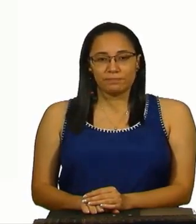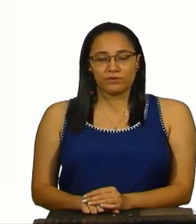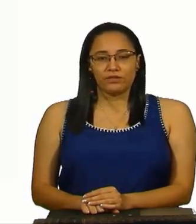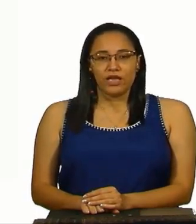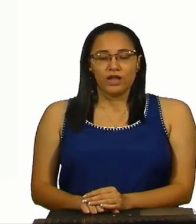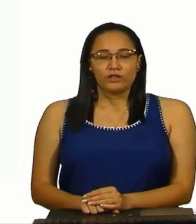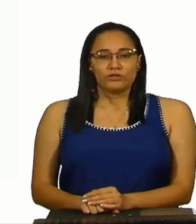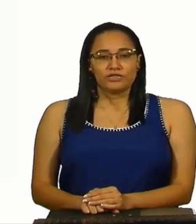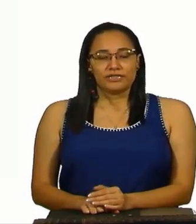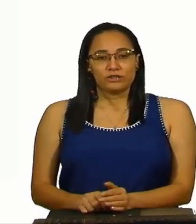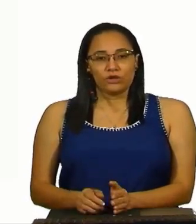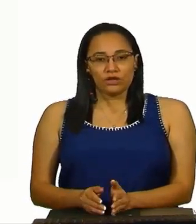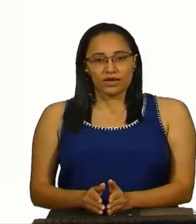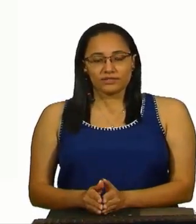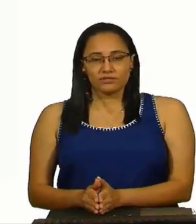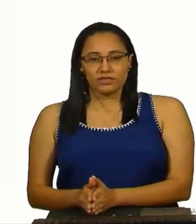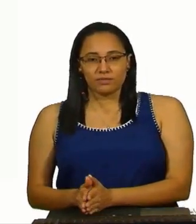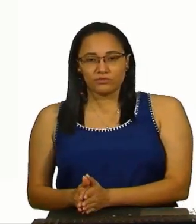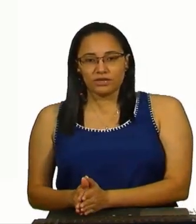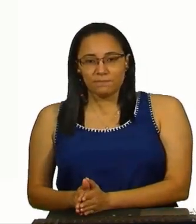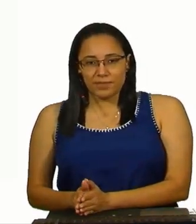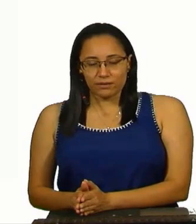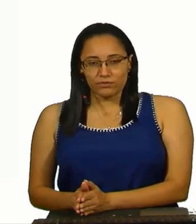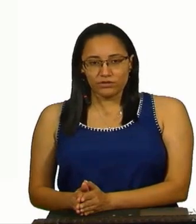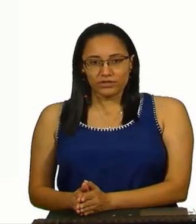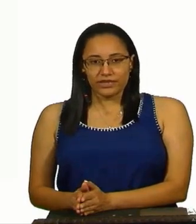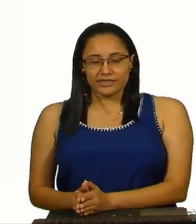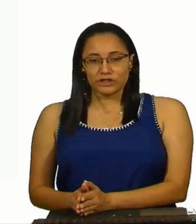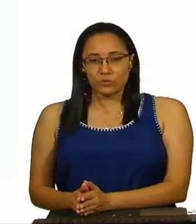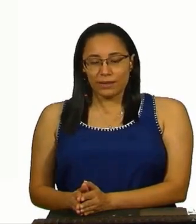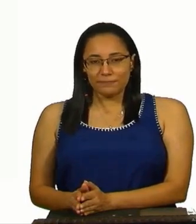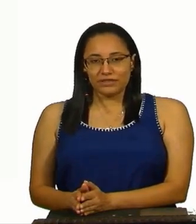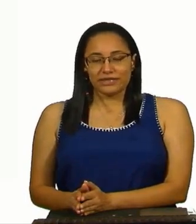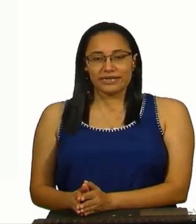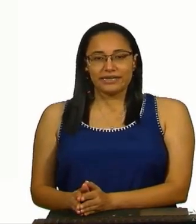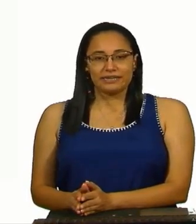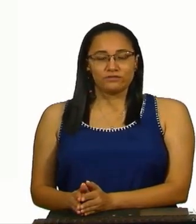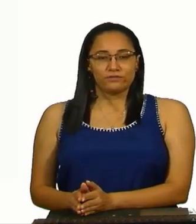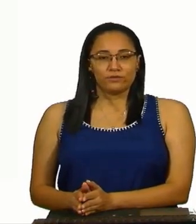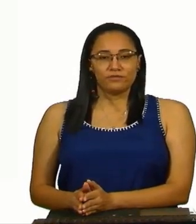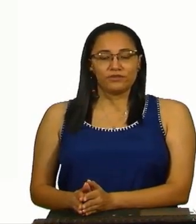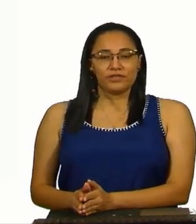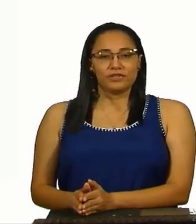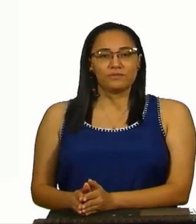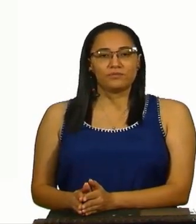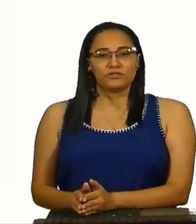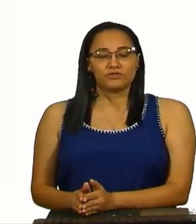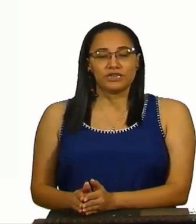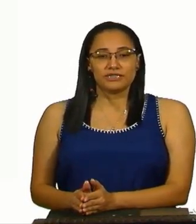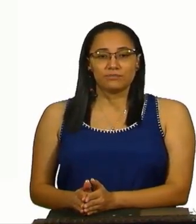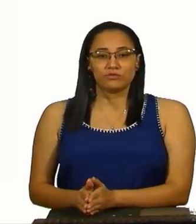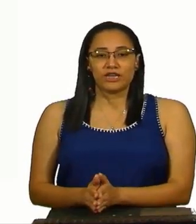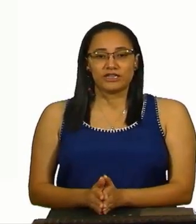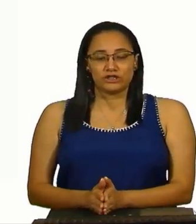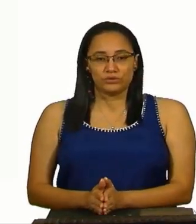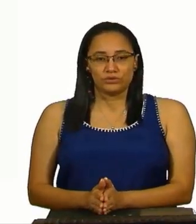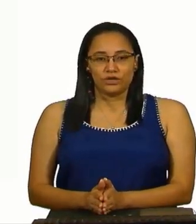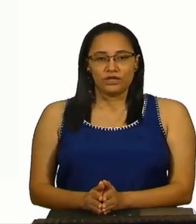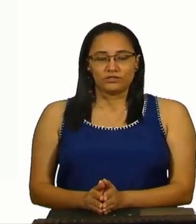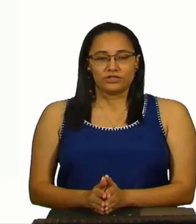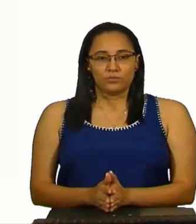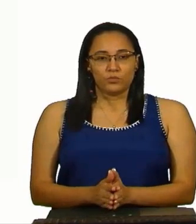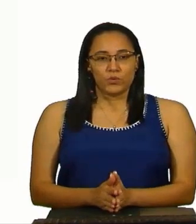personas, people. Entonces, en todo caso, tenemos el verbo, que es swim, tiene que ir en su forma infinitiva, por eso utilizamos el